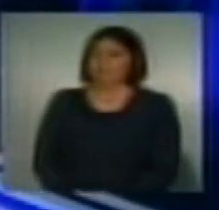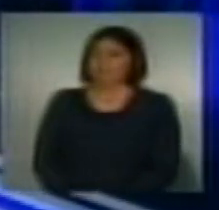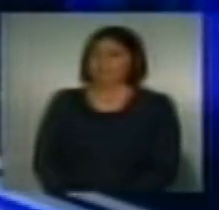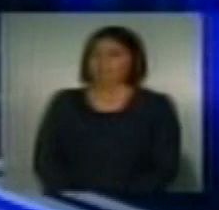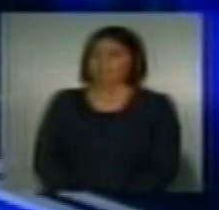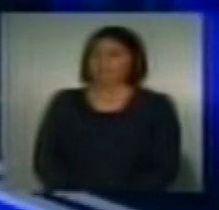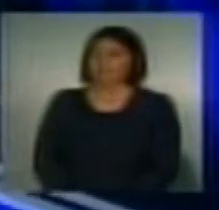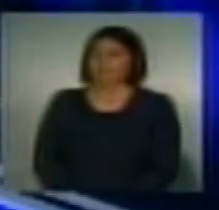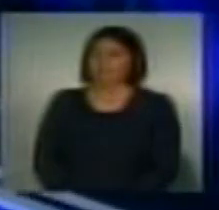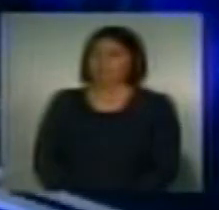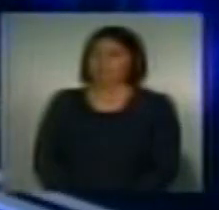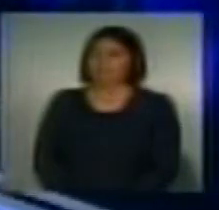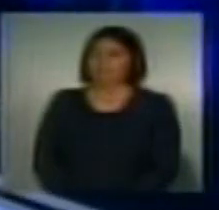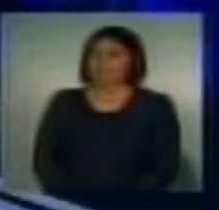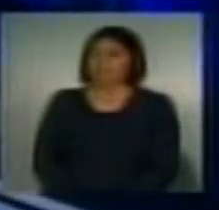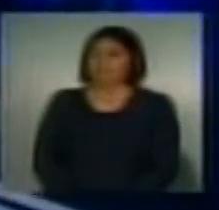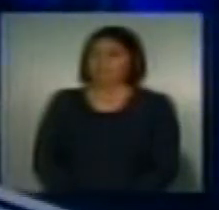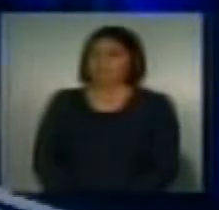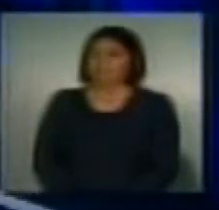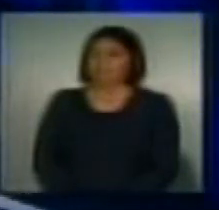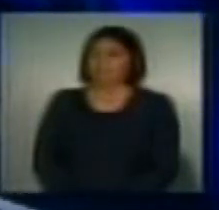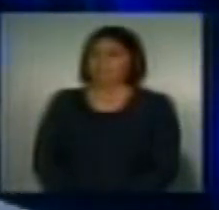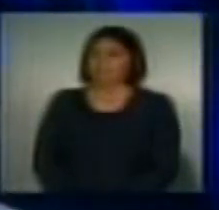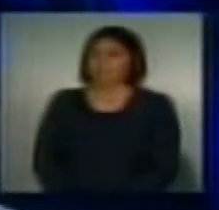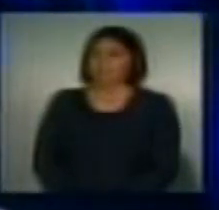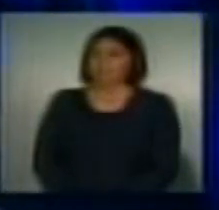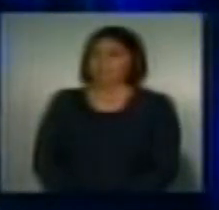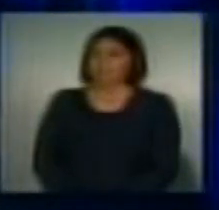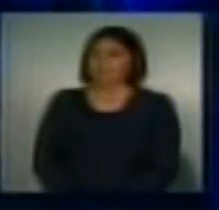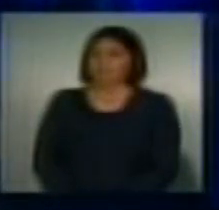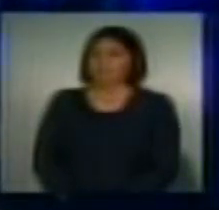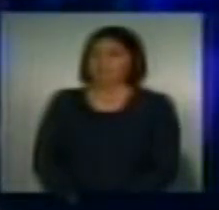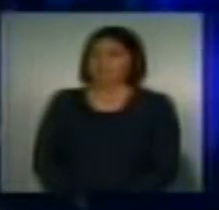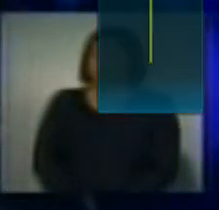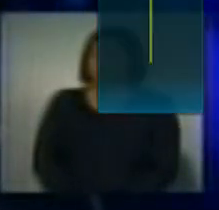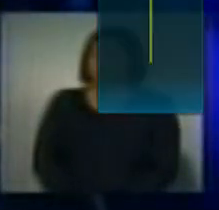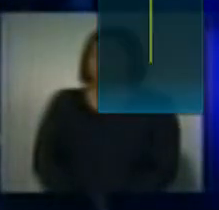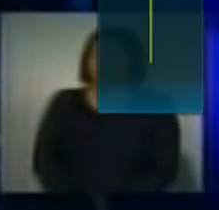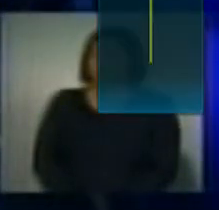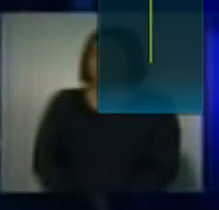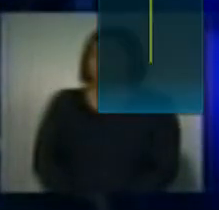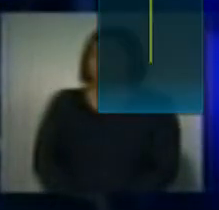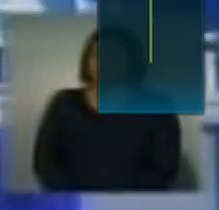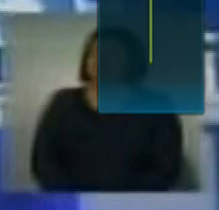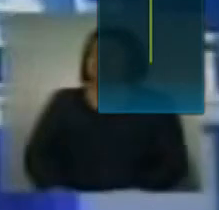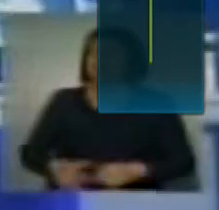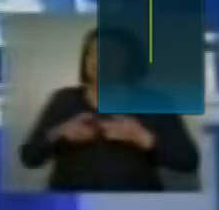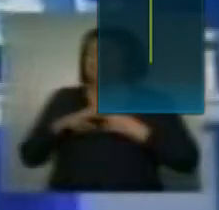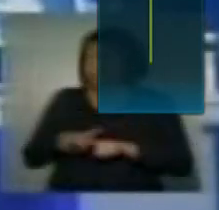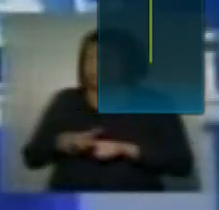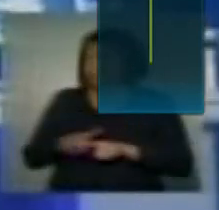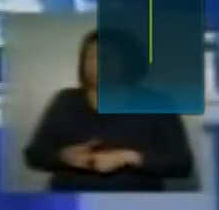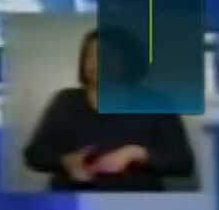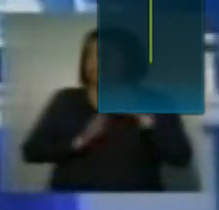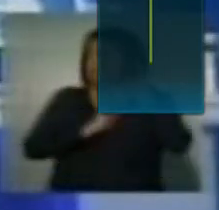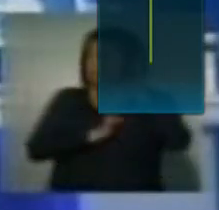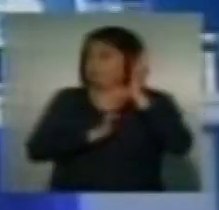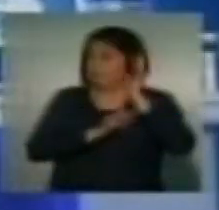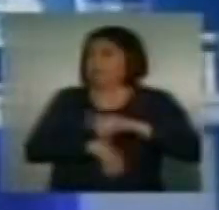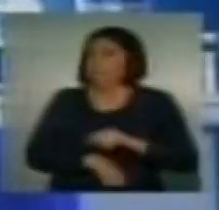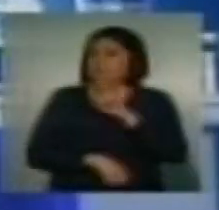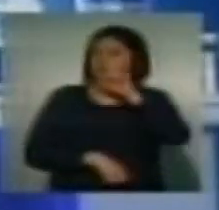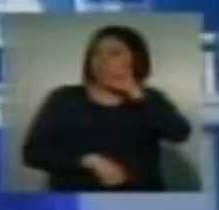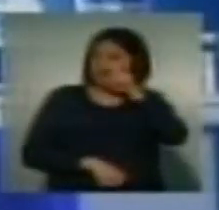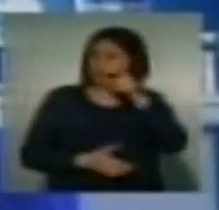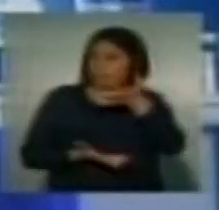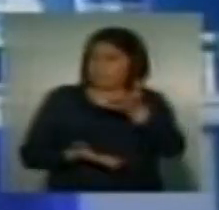gracias Bueno por favor muy bien empezamos entonces con la exposición del Señor Alejandro